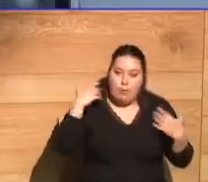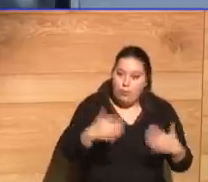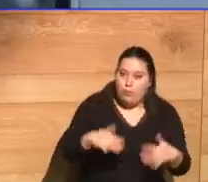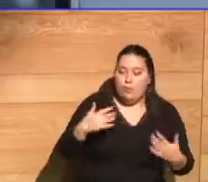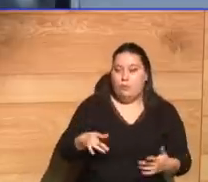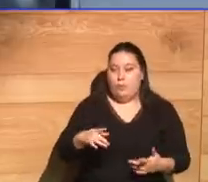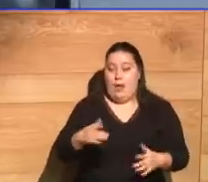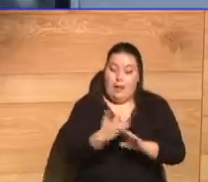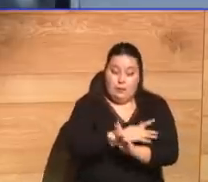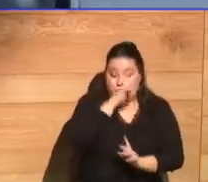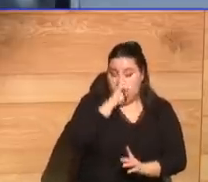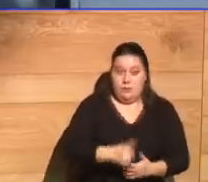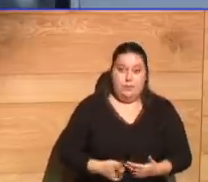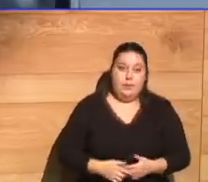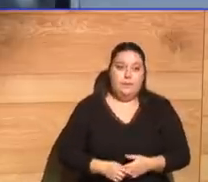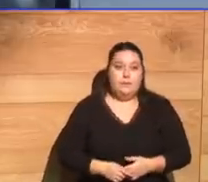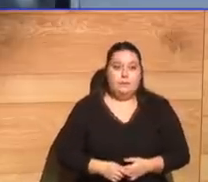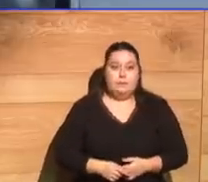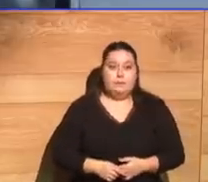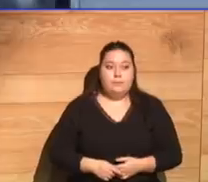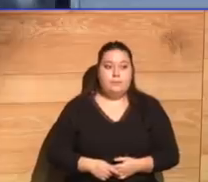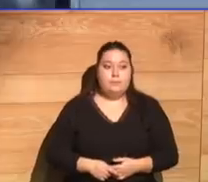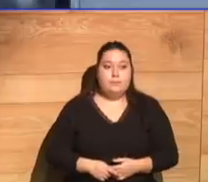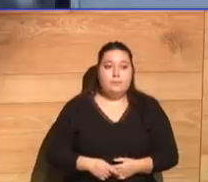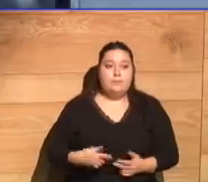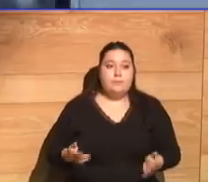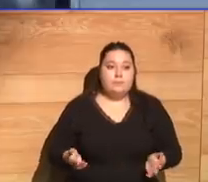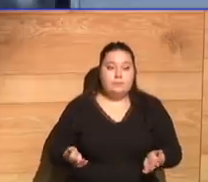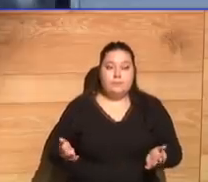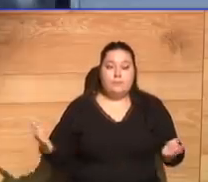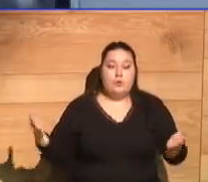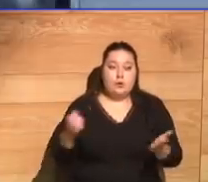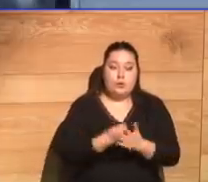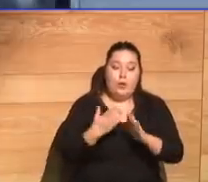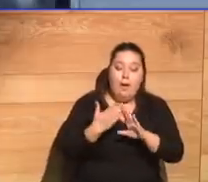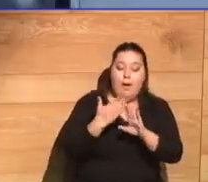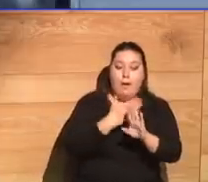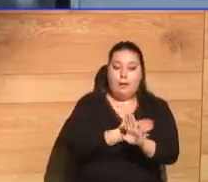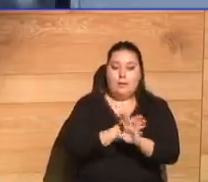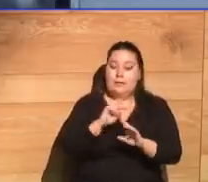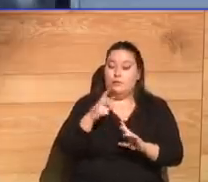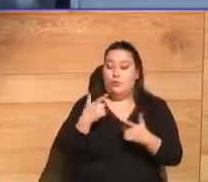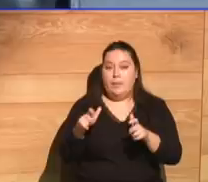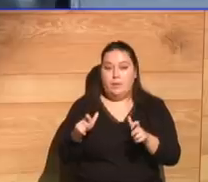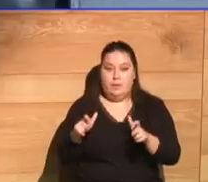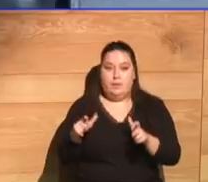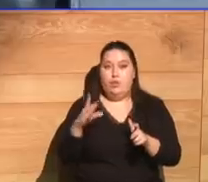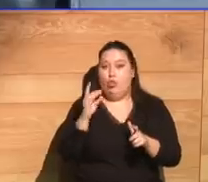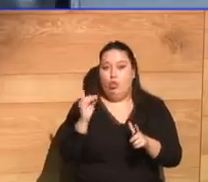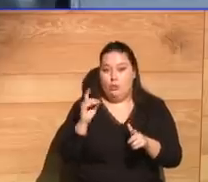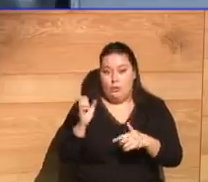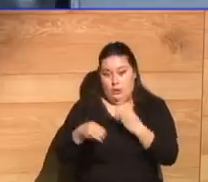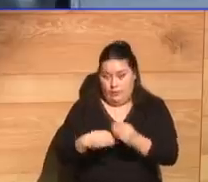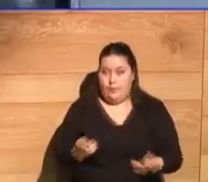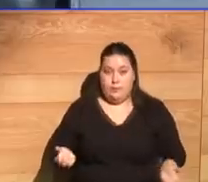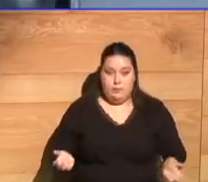preveía inicialmente antes de abordar la producción, y todo anticipaba que la segunda parte pues la iba a hacer Donner, aunque